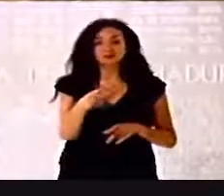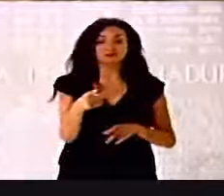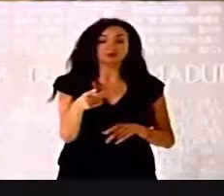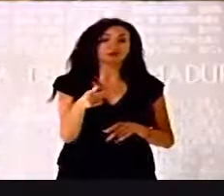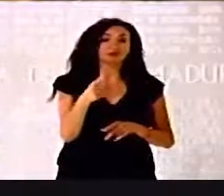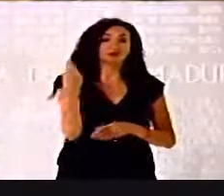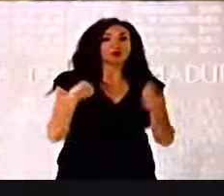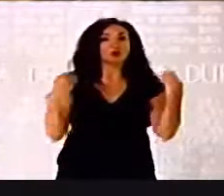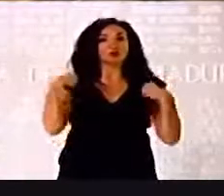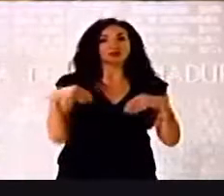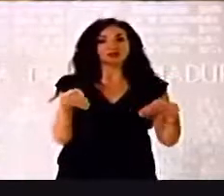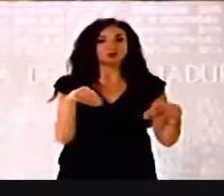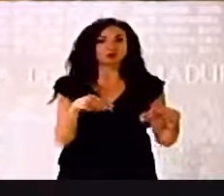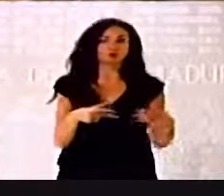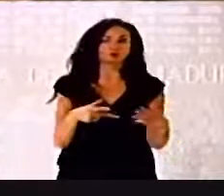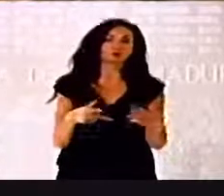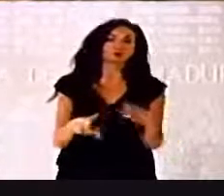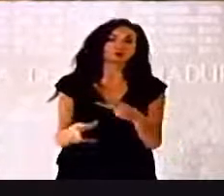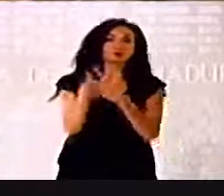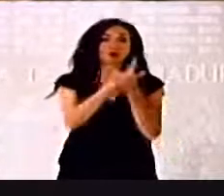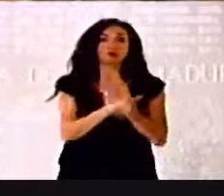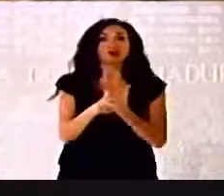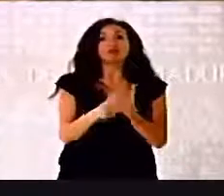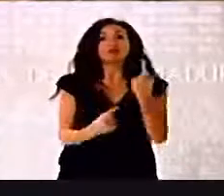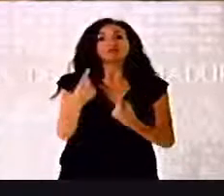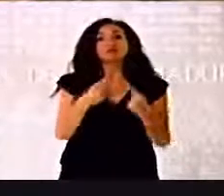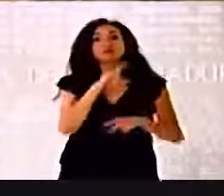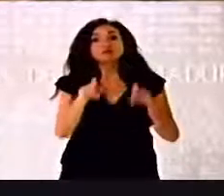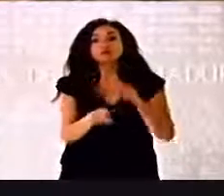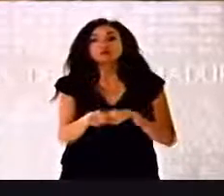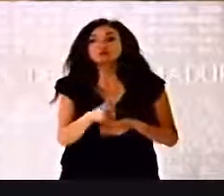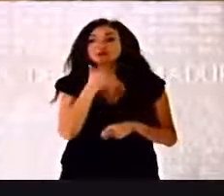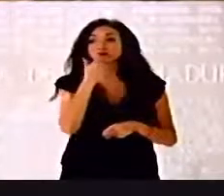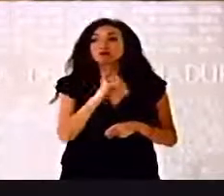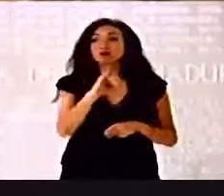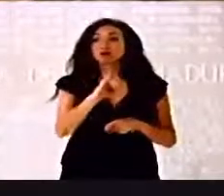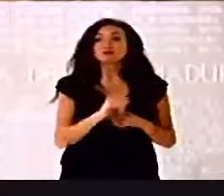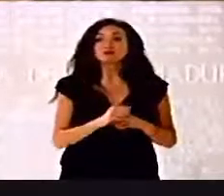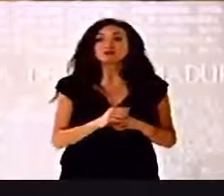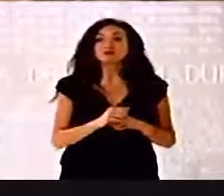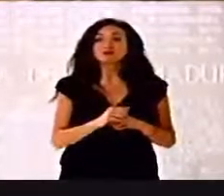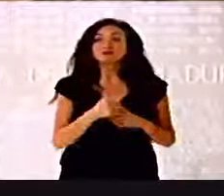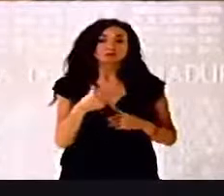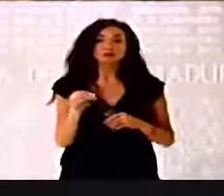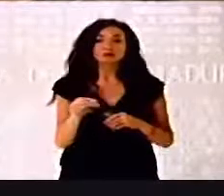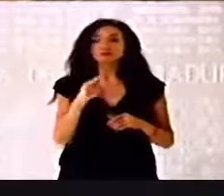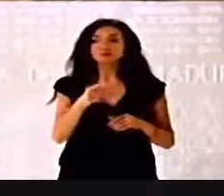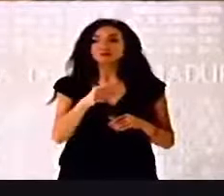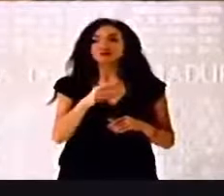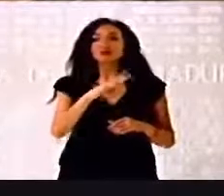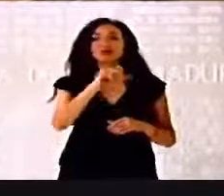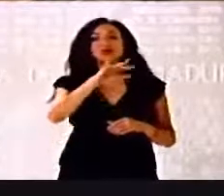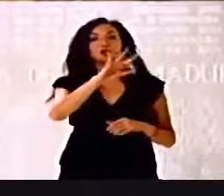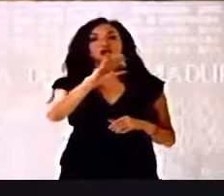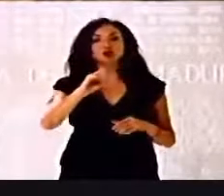¿Alguna pregunta? ¿No? ¿Alguna pregunta más en la sala? Tirso Rodríguez, de Canal